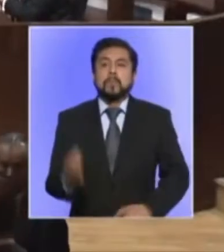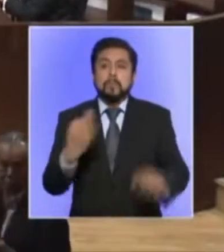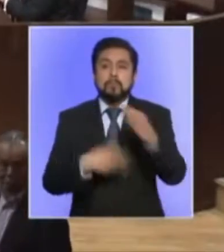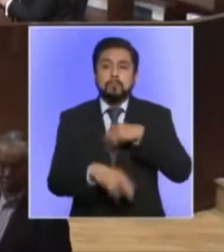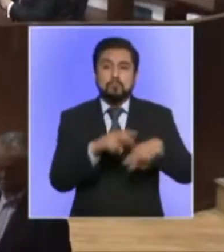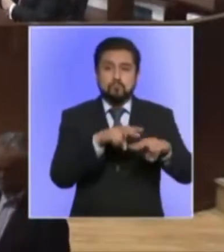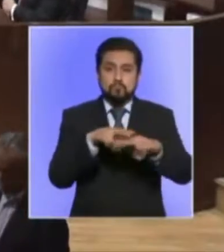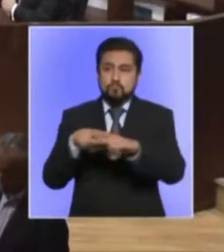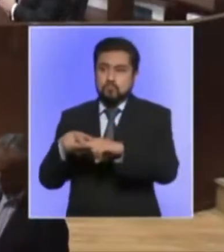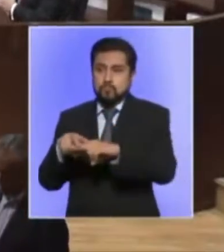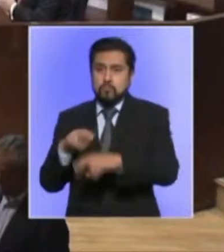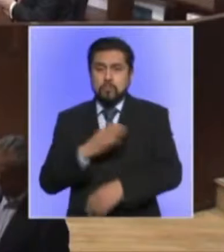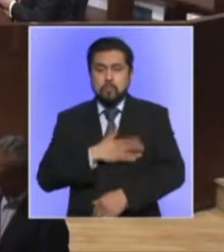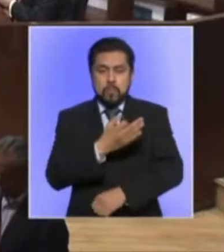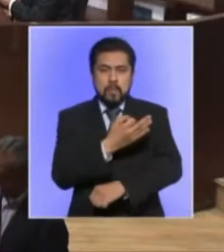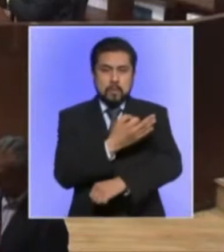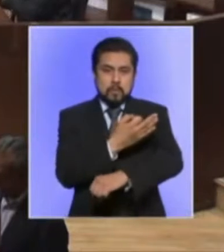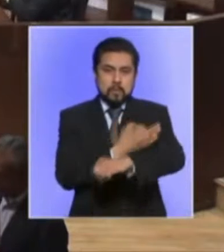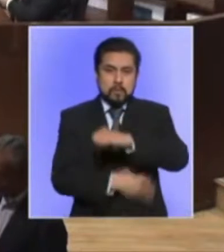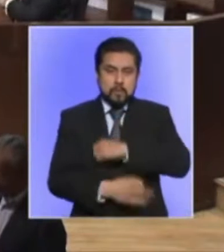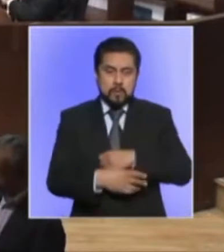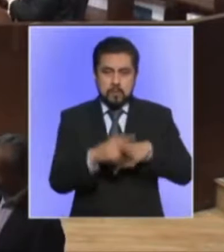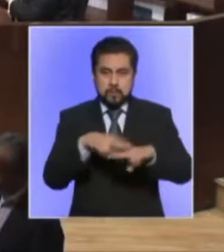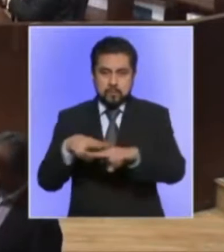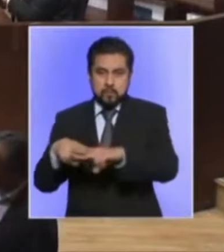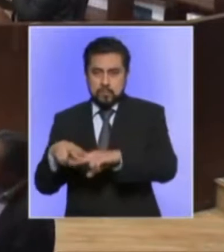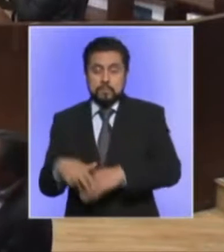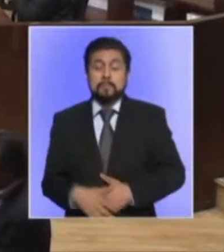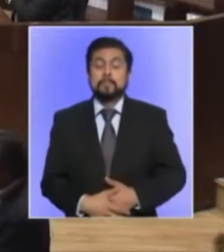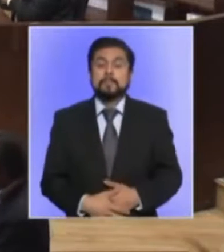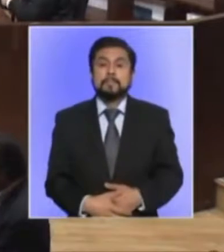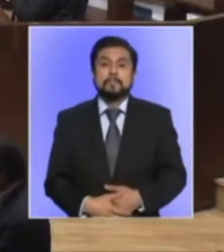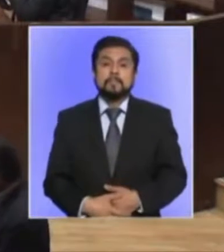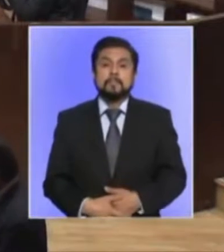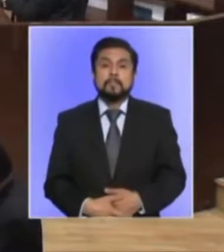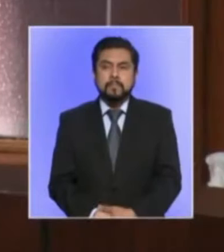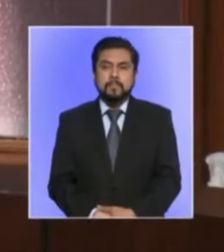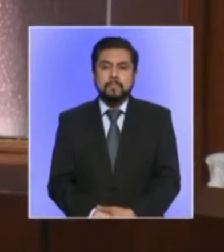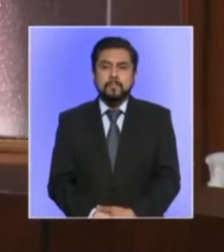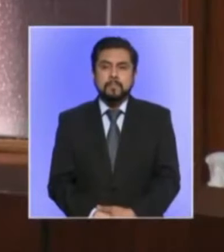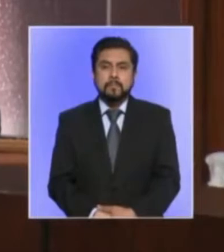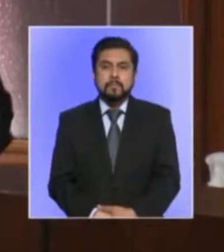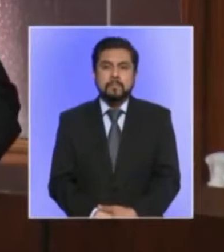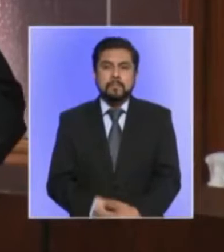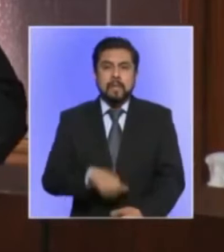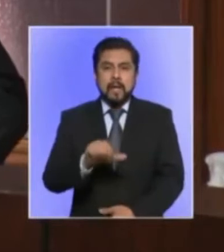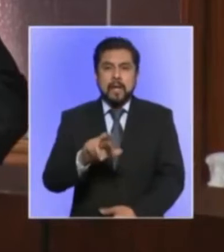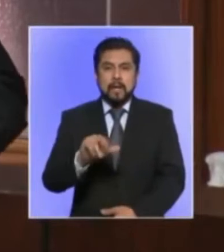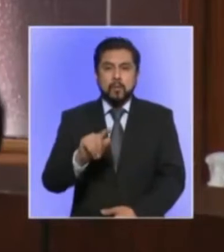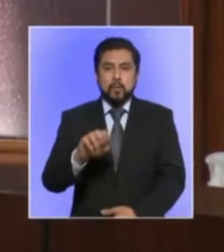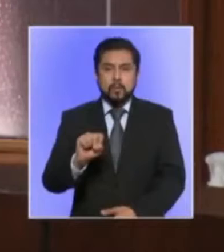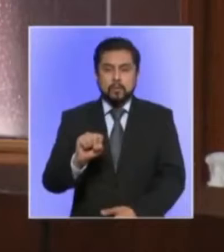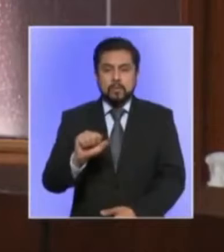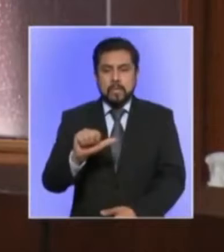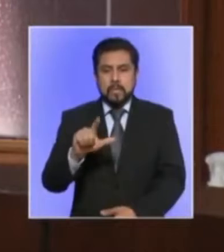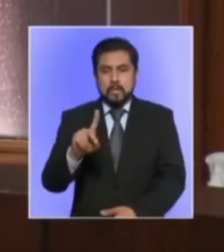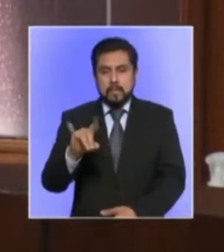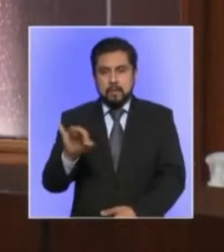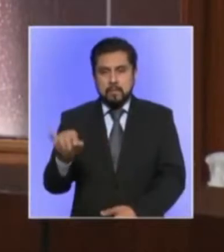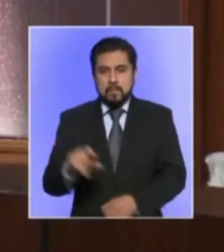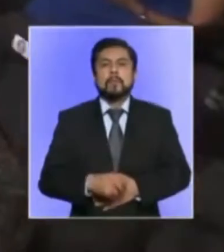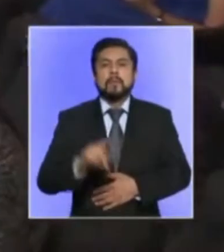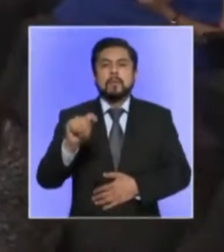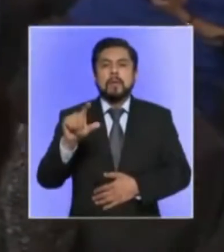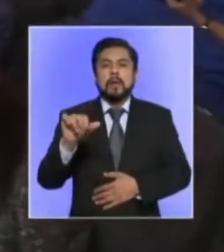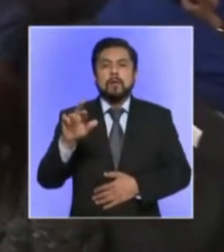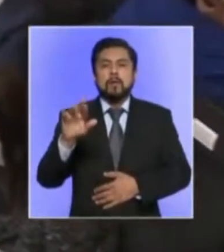el tribunal electoral del poder judicial de la federación aprobó declarar que el proceso de revocación de mandato del presidente andrés manuel lópez obrador